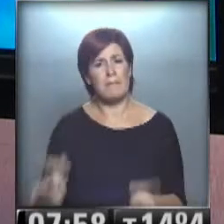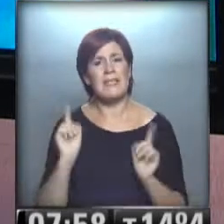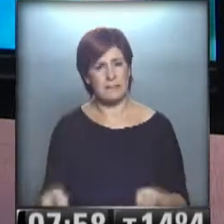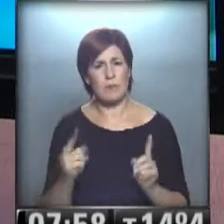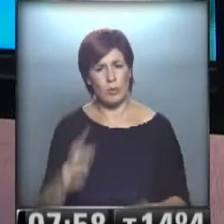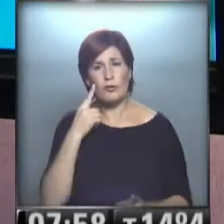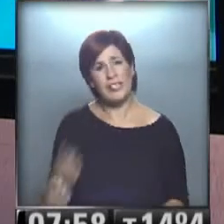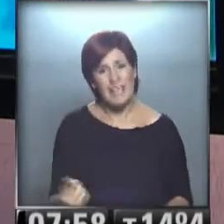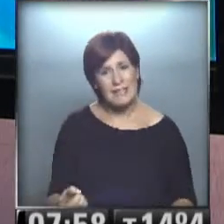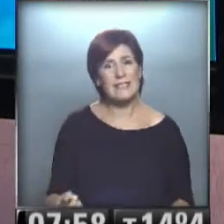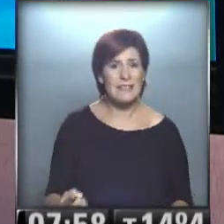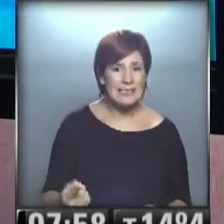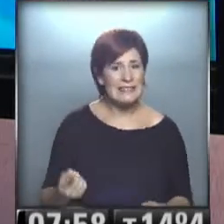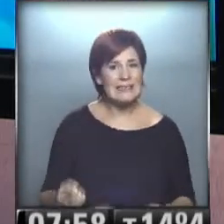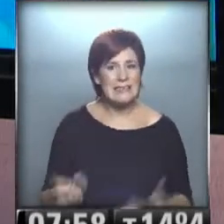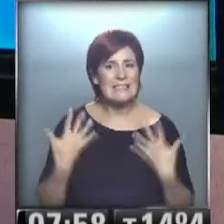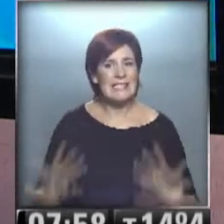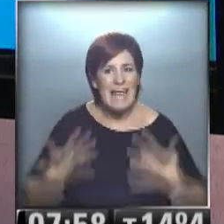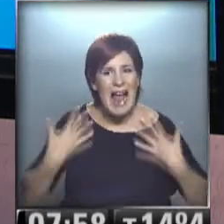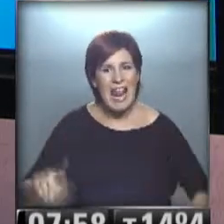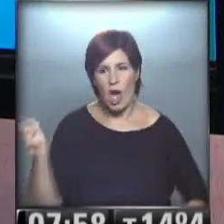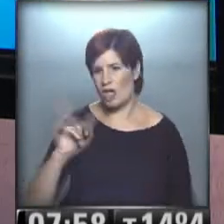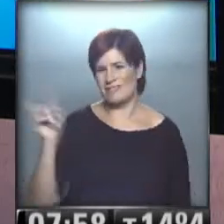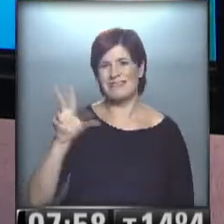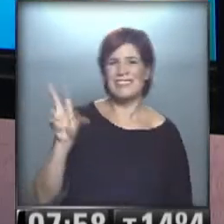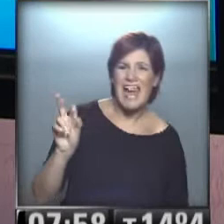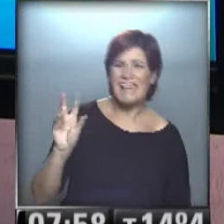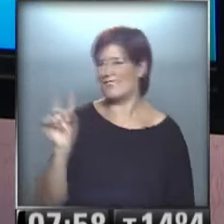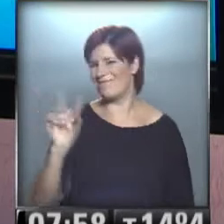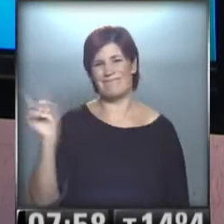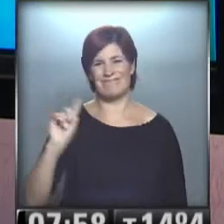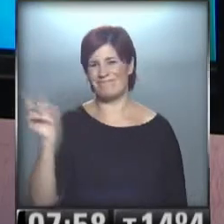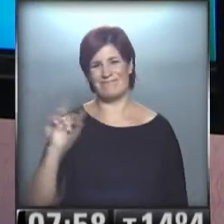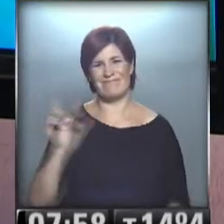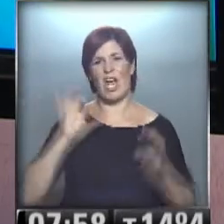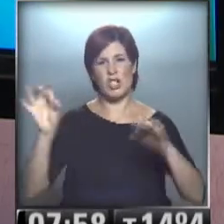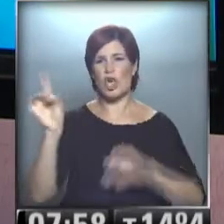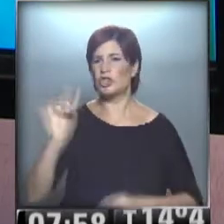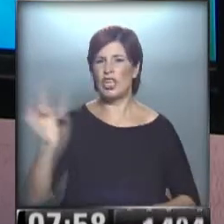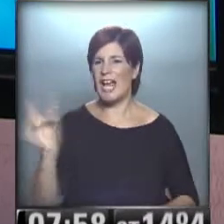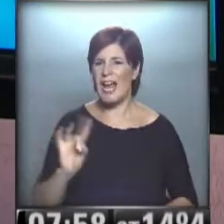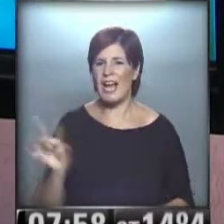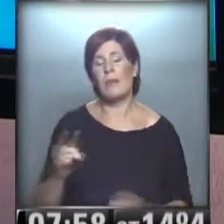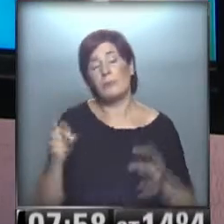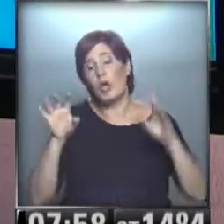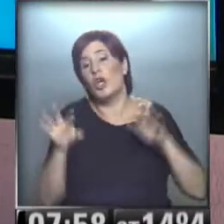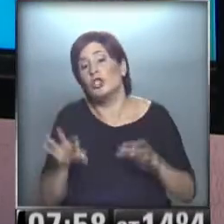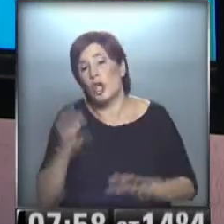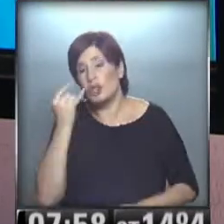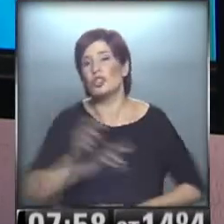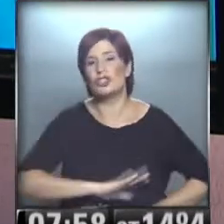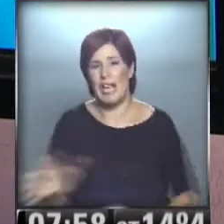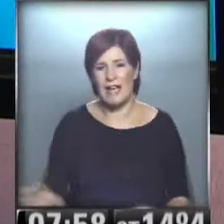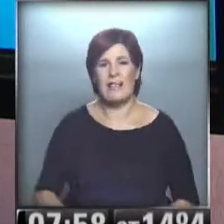las temperaturas, Cari, ya les está costando volver a valores de 30. Sí, sí. Cada vez nos cuesta más, se viene el otoño, ¿eh? Así que mínima